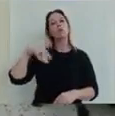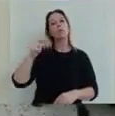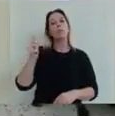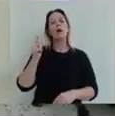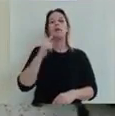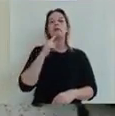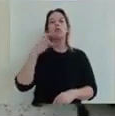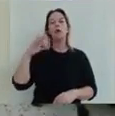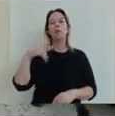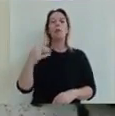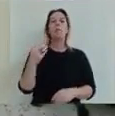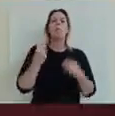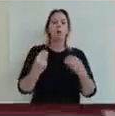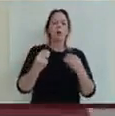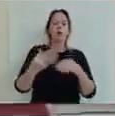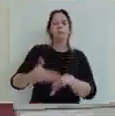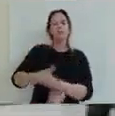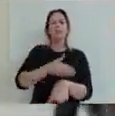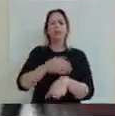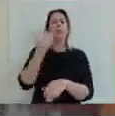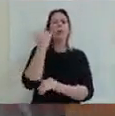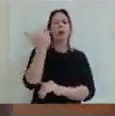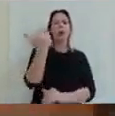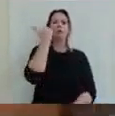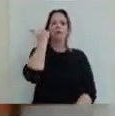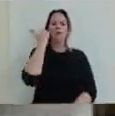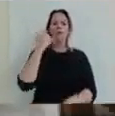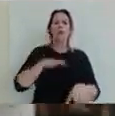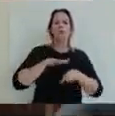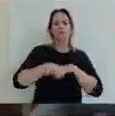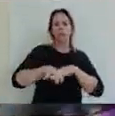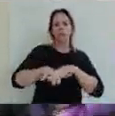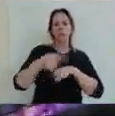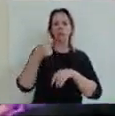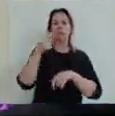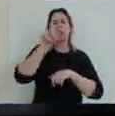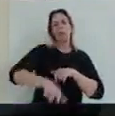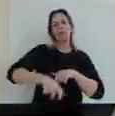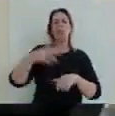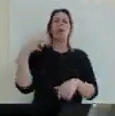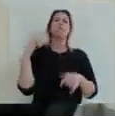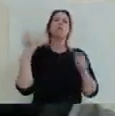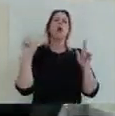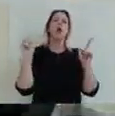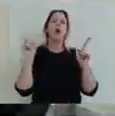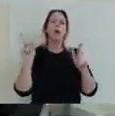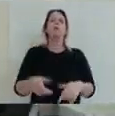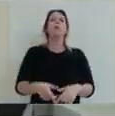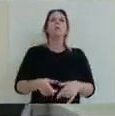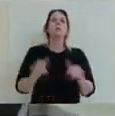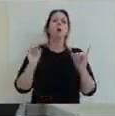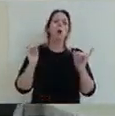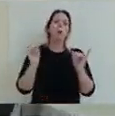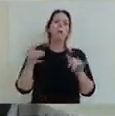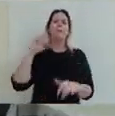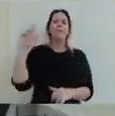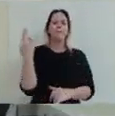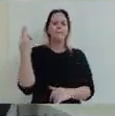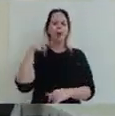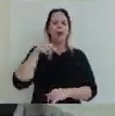Concejal de Gaetano. Sí, solicito que esta nota, señora Presidente, sea dirigida al Ejecutivo Municipal, ya que tiene la